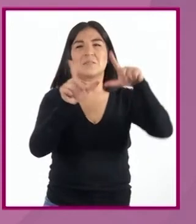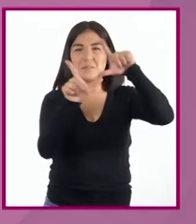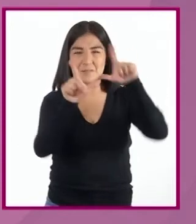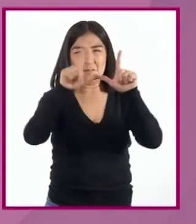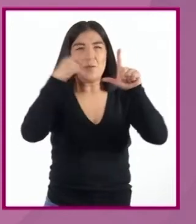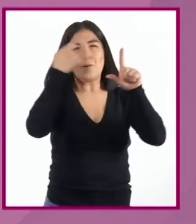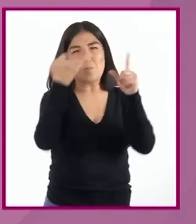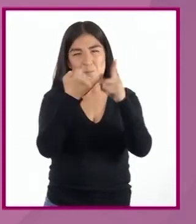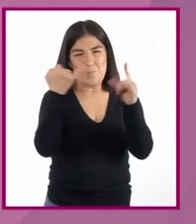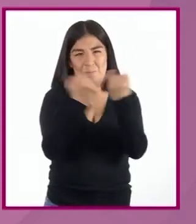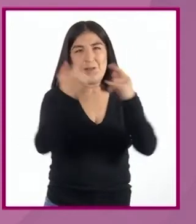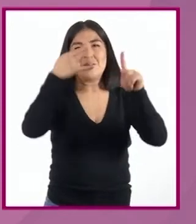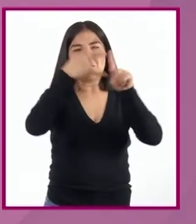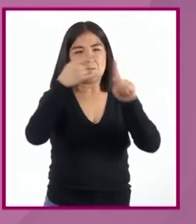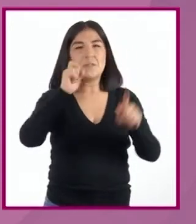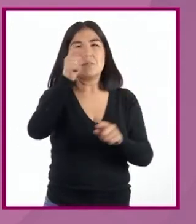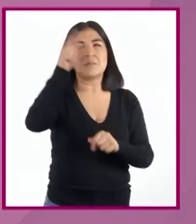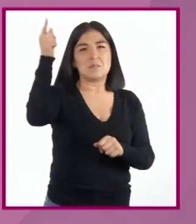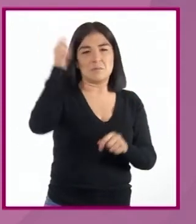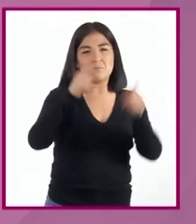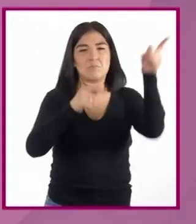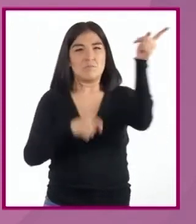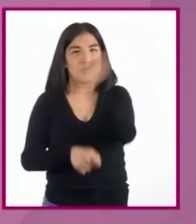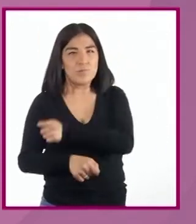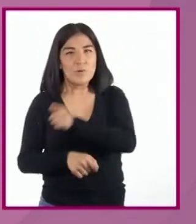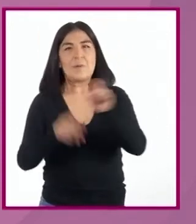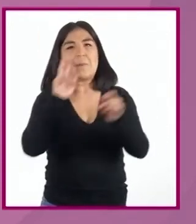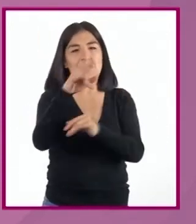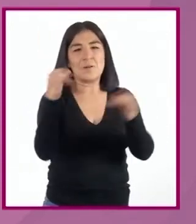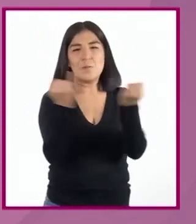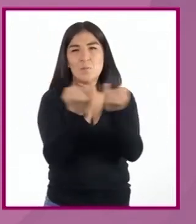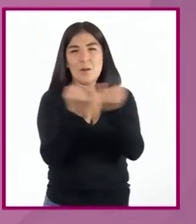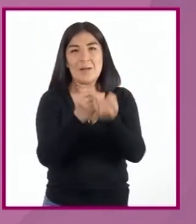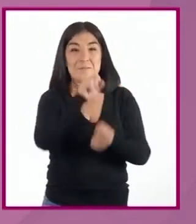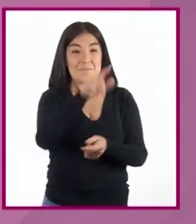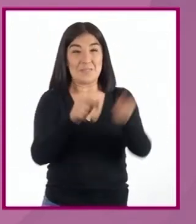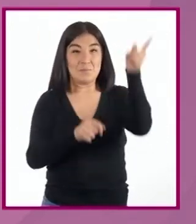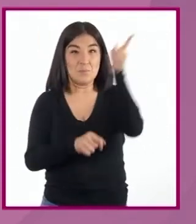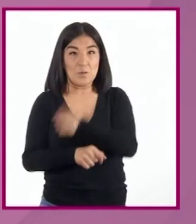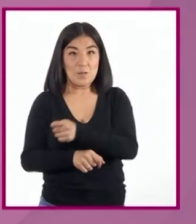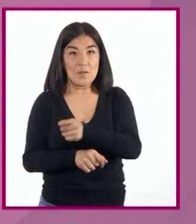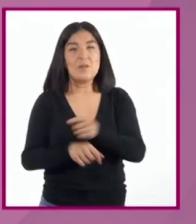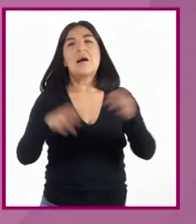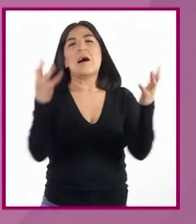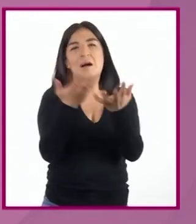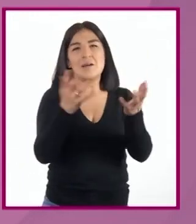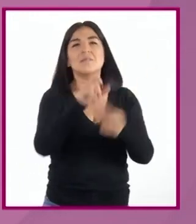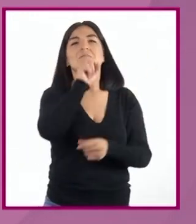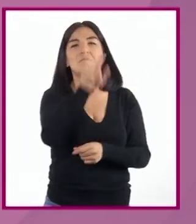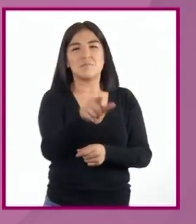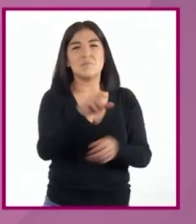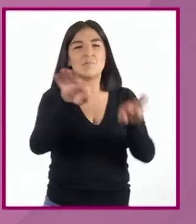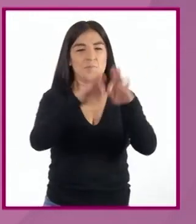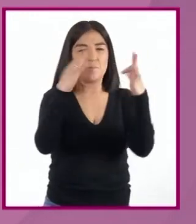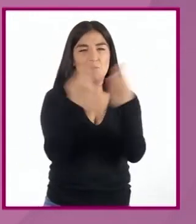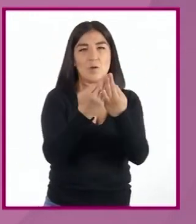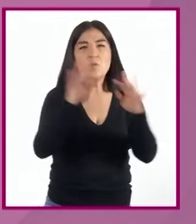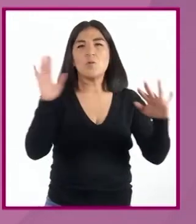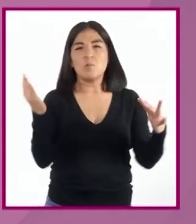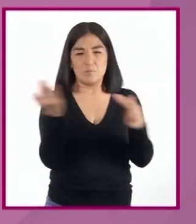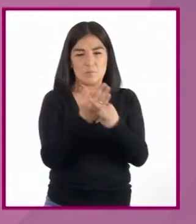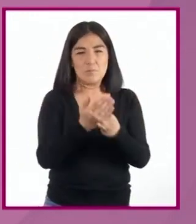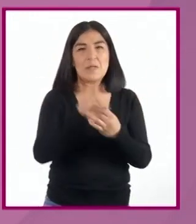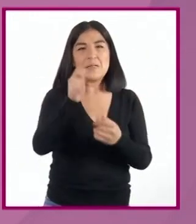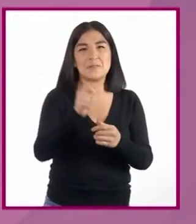color, formados por la diagonal del paralelogramo. Esta diagonal, a su vez, conforma un lado compartido por